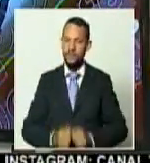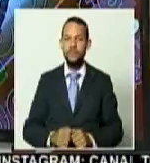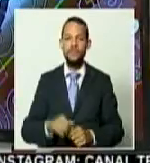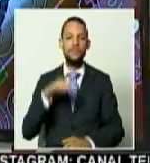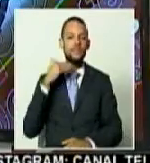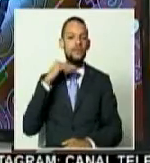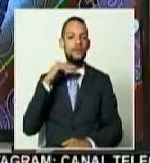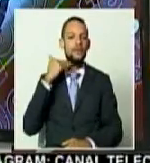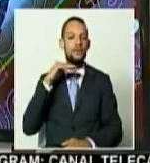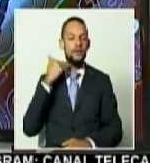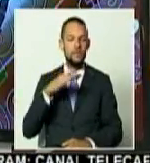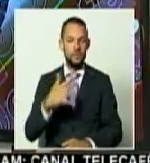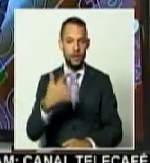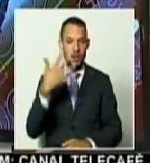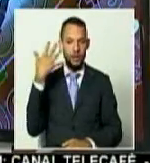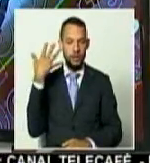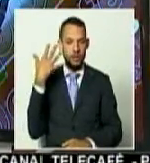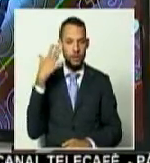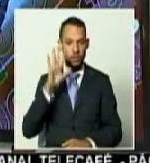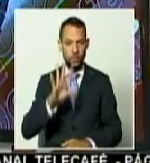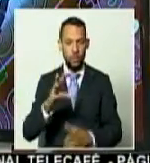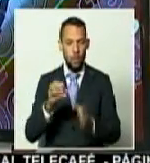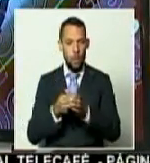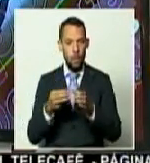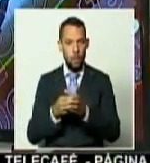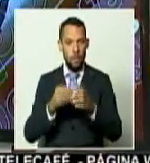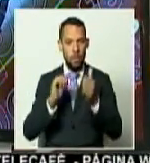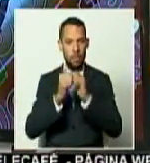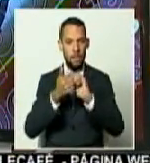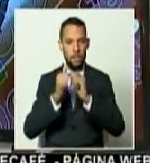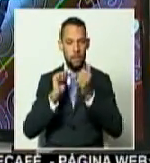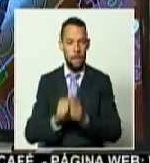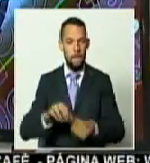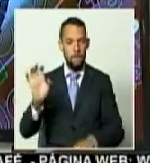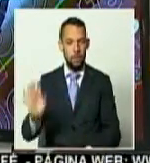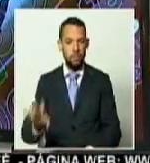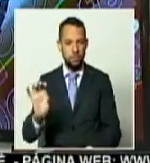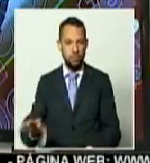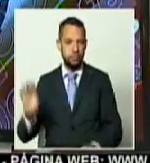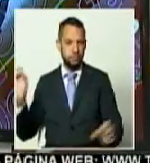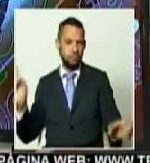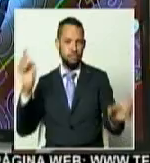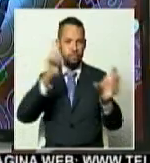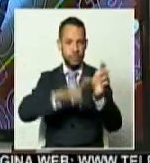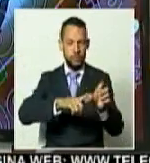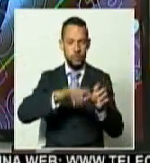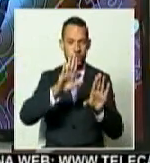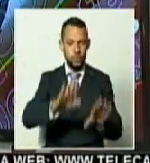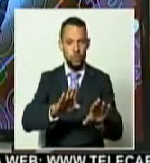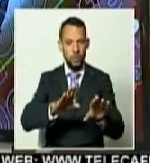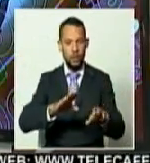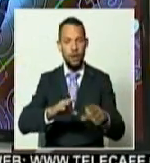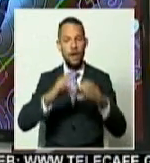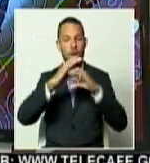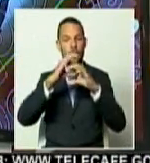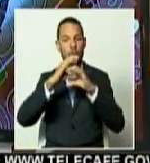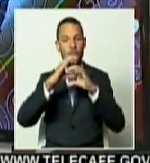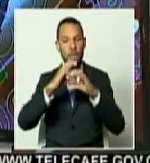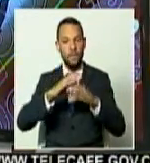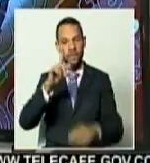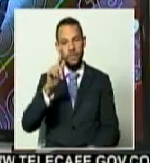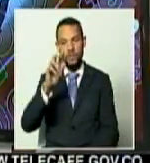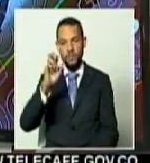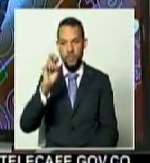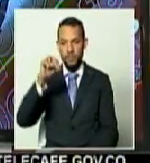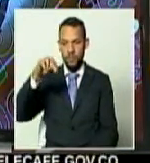Armenia, el quinteto de squash se coronó campeón del torneo aficionado de baloncesto organizado por la Caja de Compensación Familiar Confenalco Quindío.